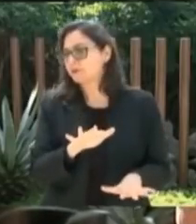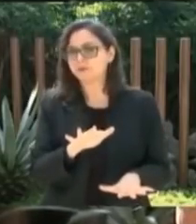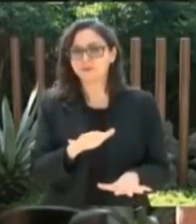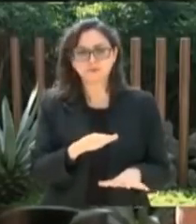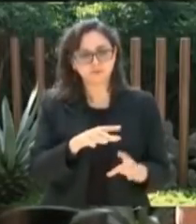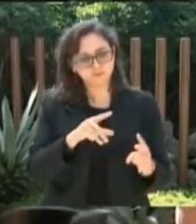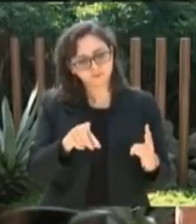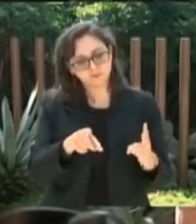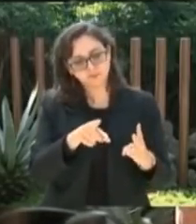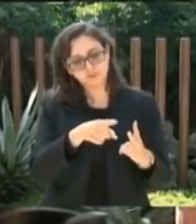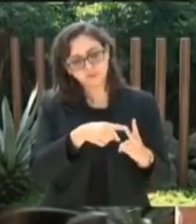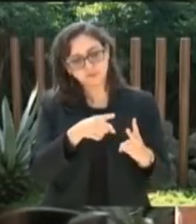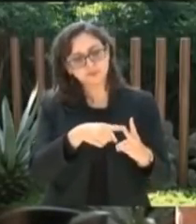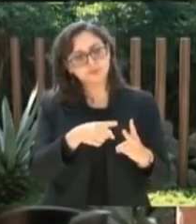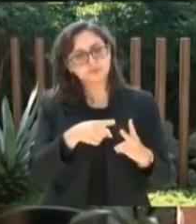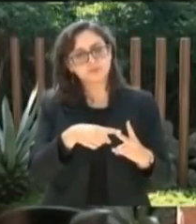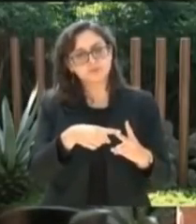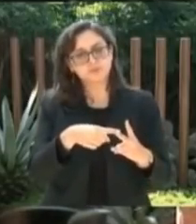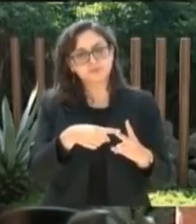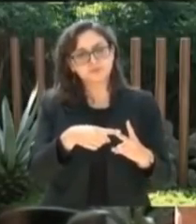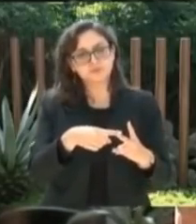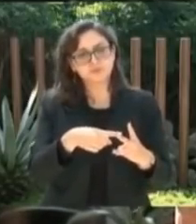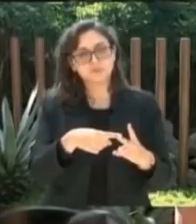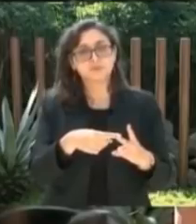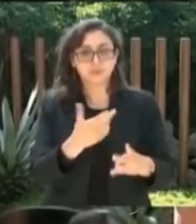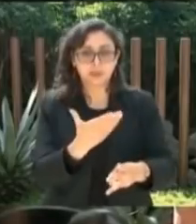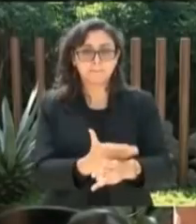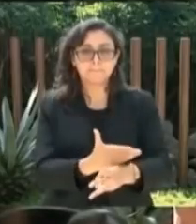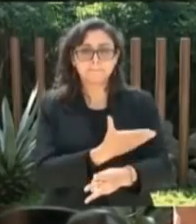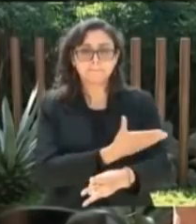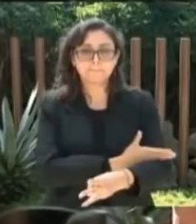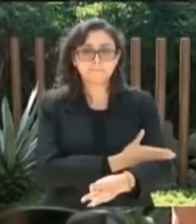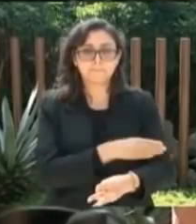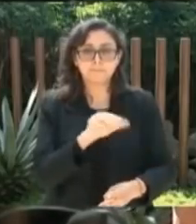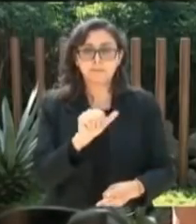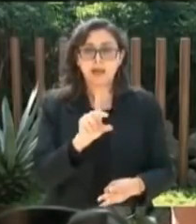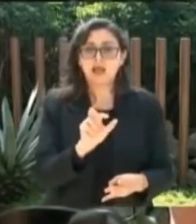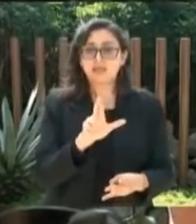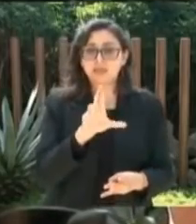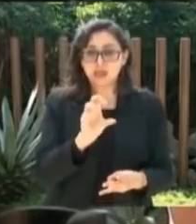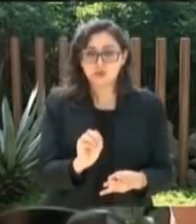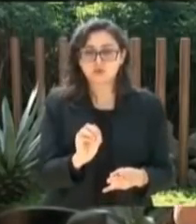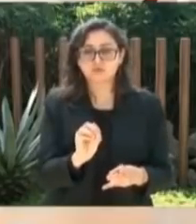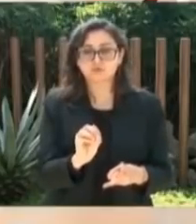El presidente Francisco I. Madero,